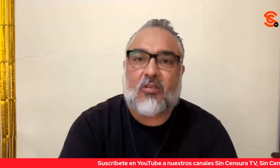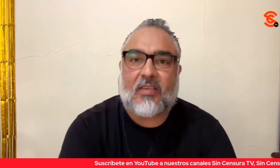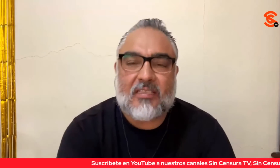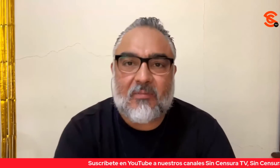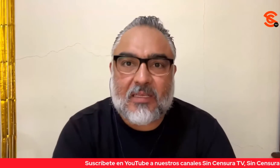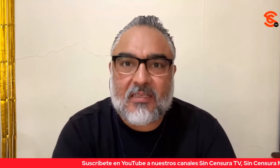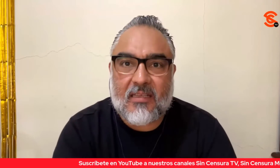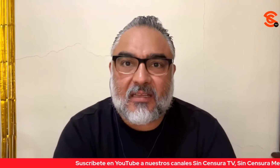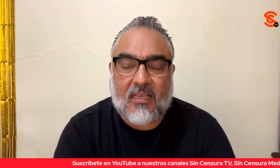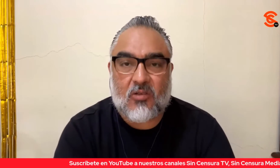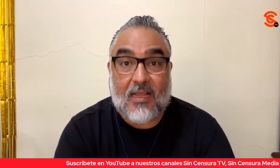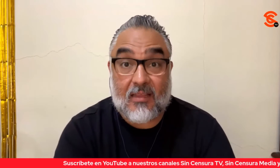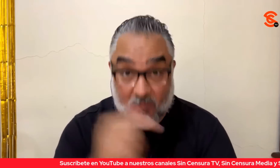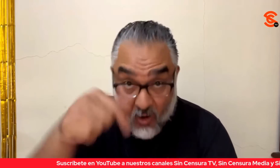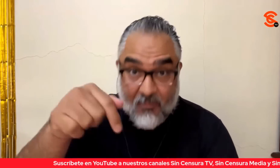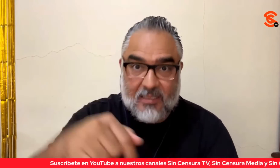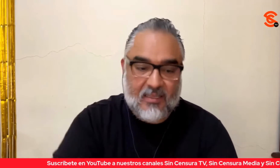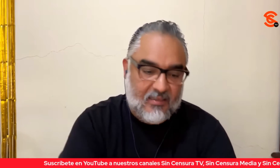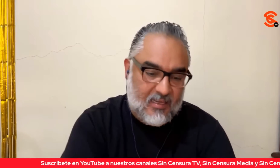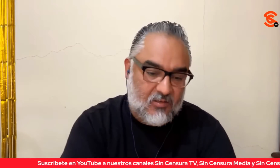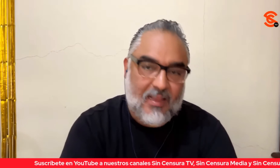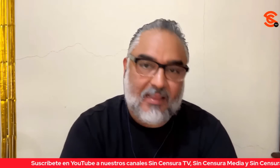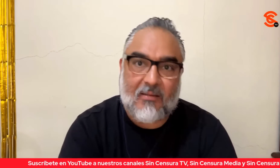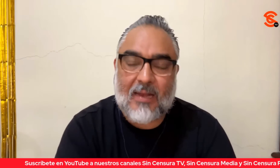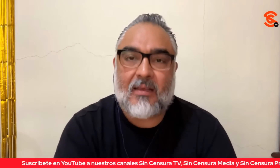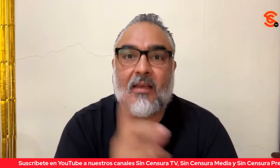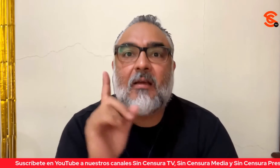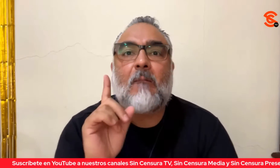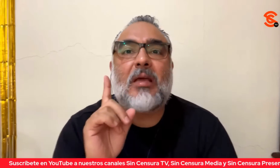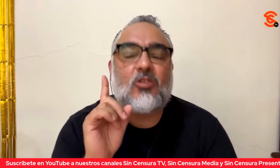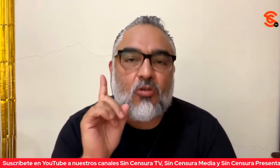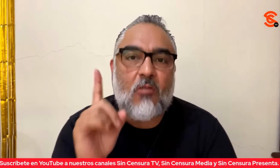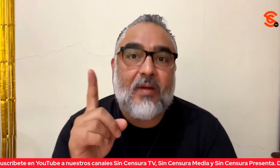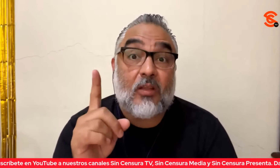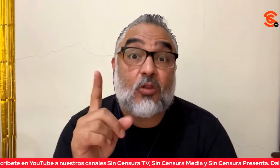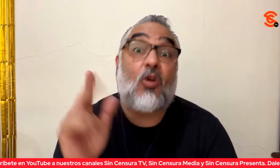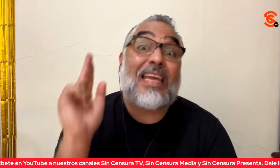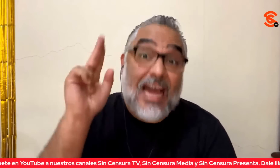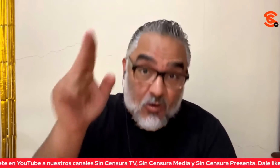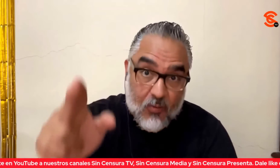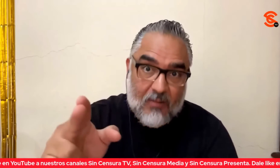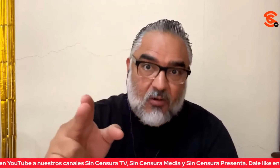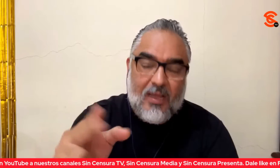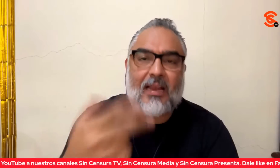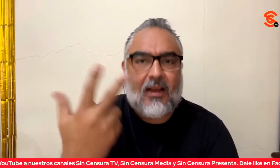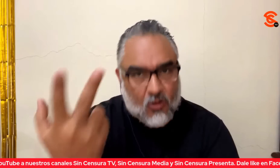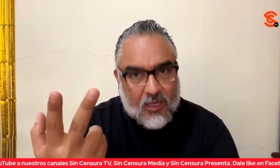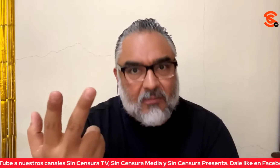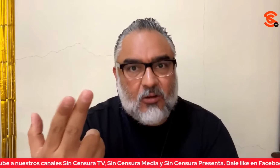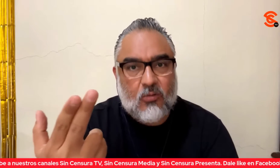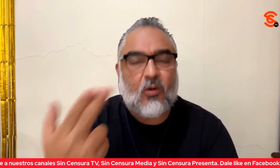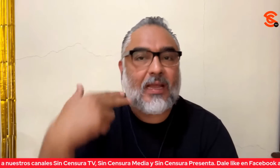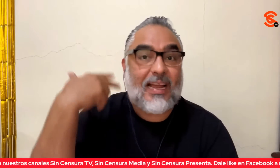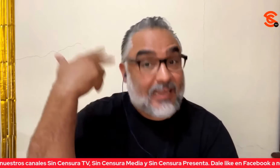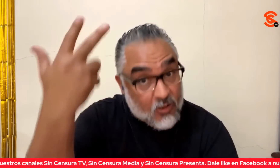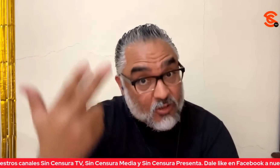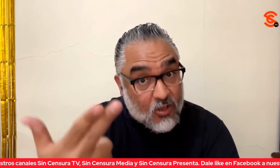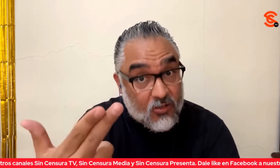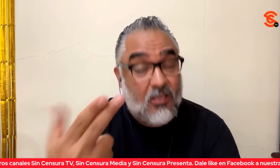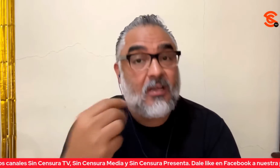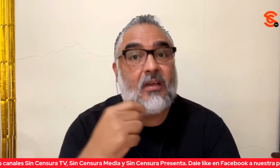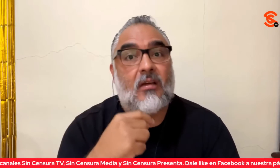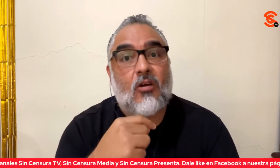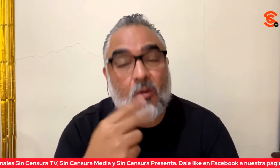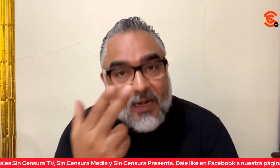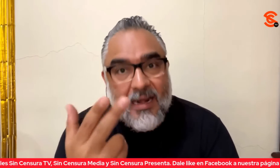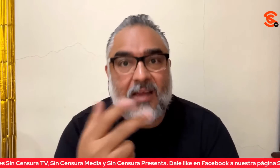Marco Cortés, el presidente nacional hoy presidente nacional del PAN, mencionó a Humberto y a Rubén Moreira, los hermanos Moreira, que los